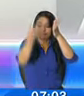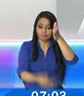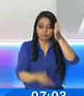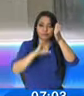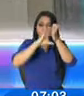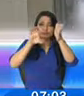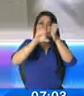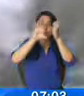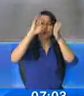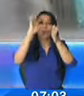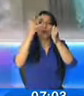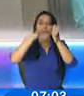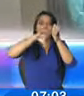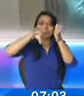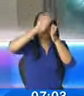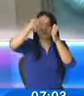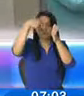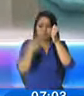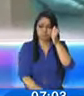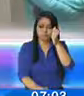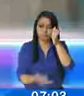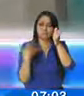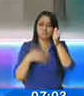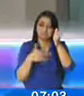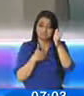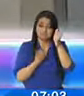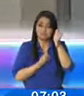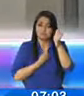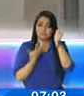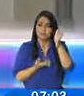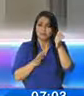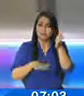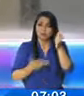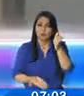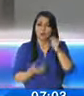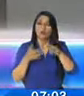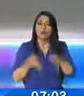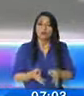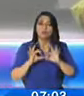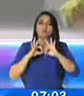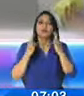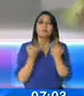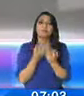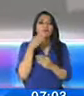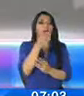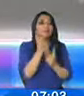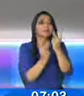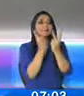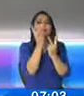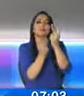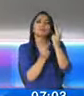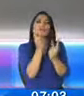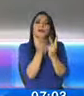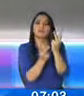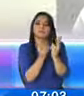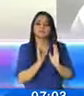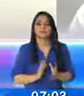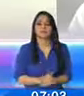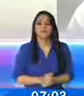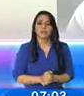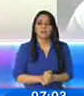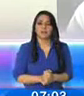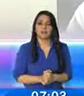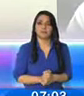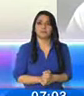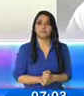del hospital este acto de autolítico o suicidio se dio justo cuando los familiares de Andrés lo visitaban en el piso de servicio de clínica en